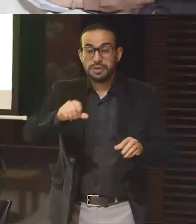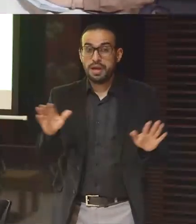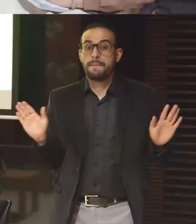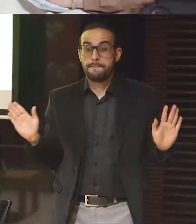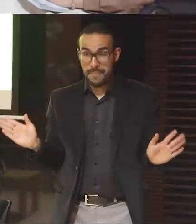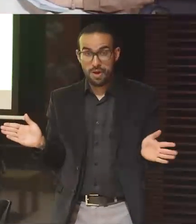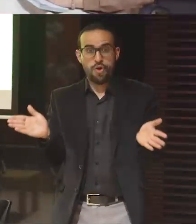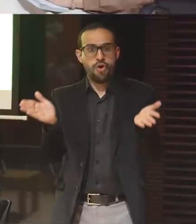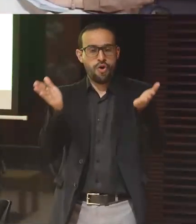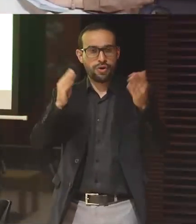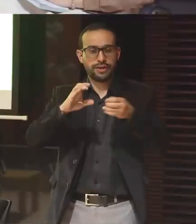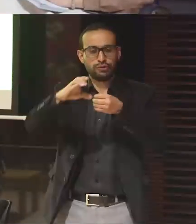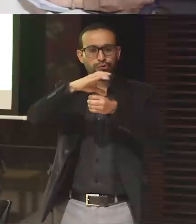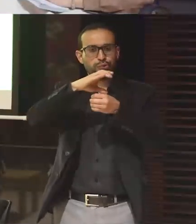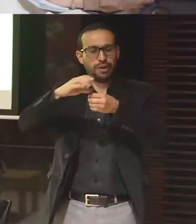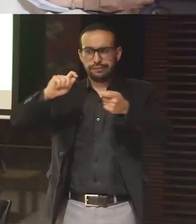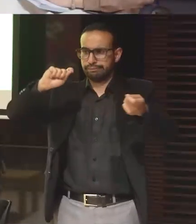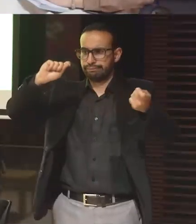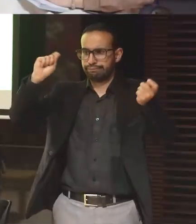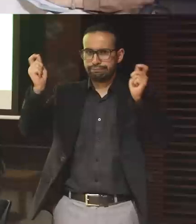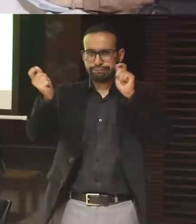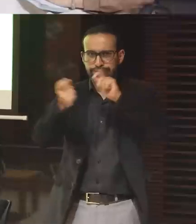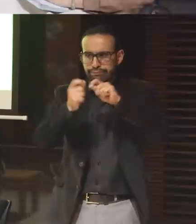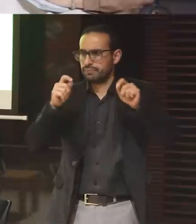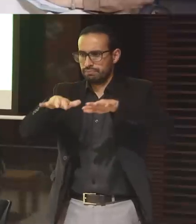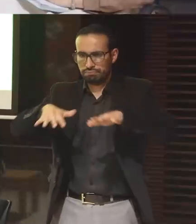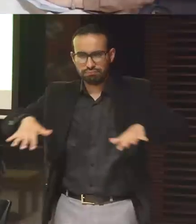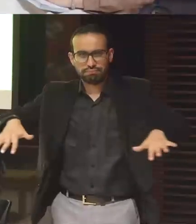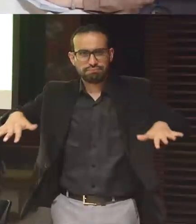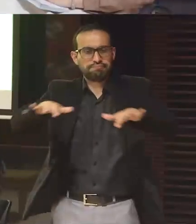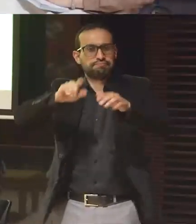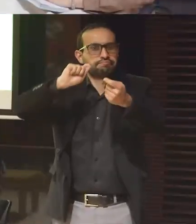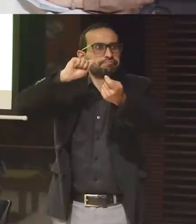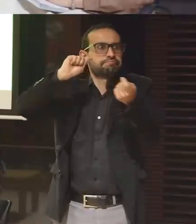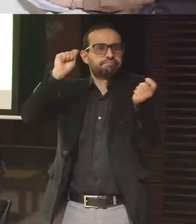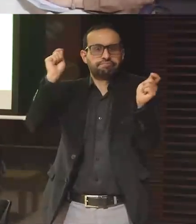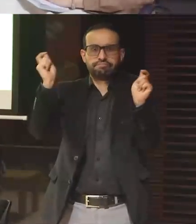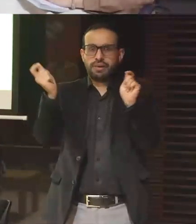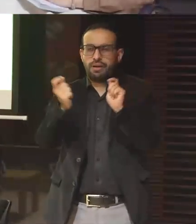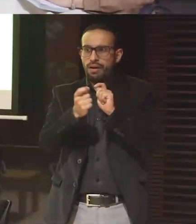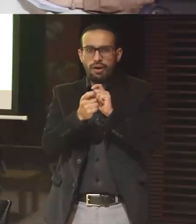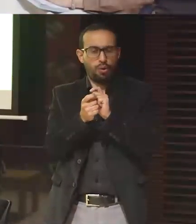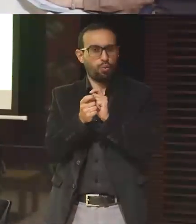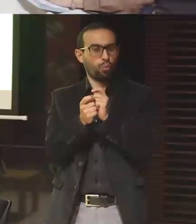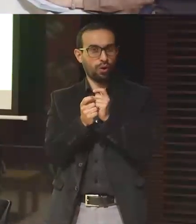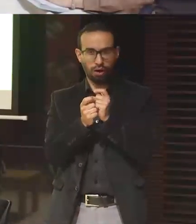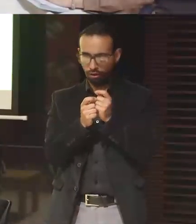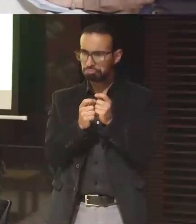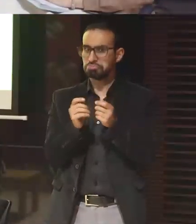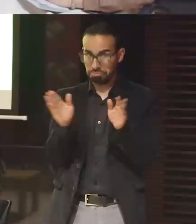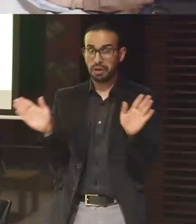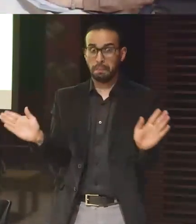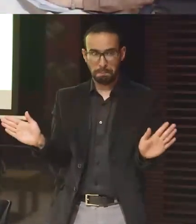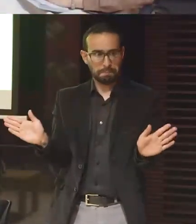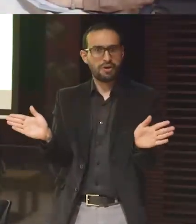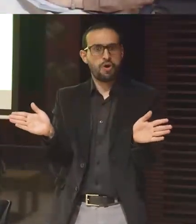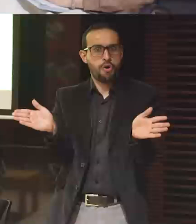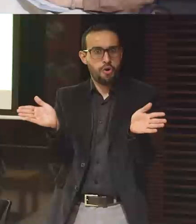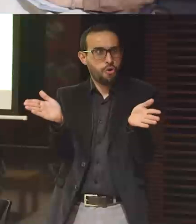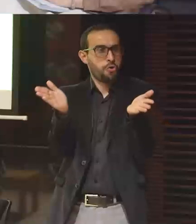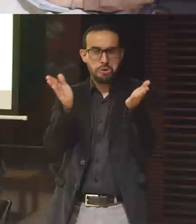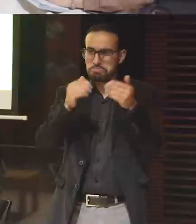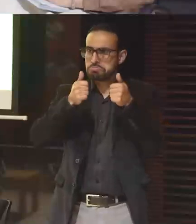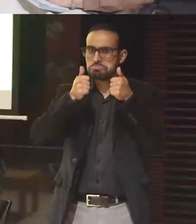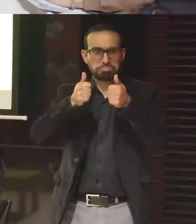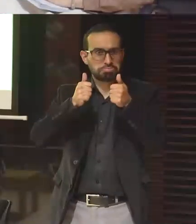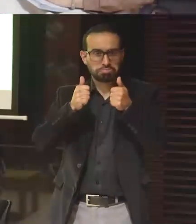cómo la ciudad ha cambiado, cómo el territorio ha cambiado, cómo la ciudad ha evolucionado en un sentido muy amplio,